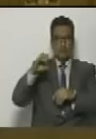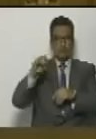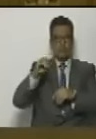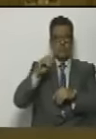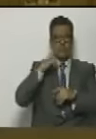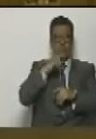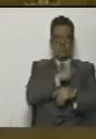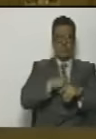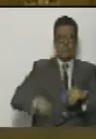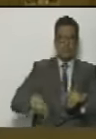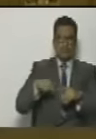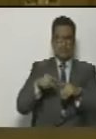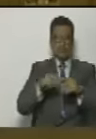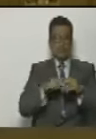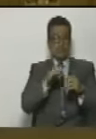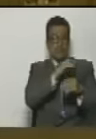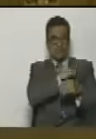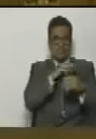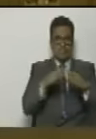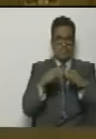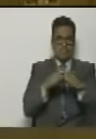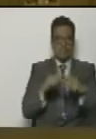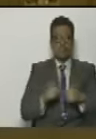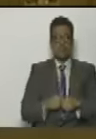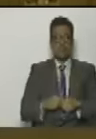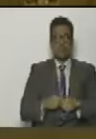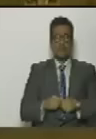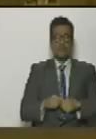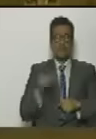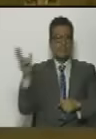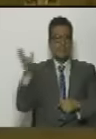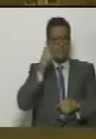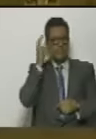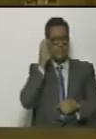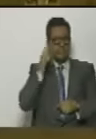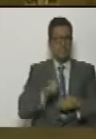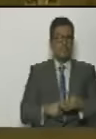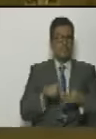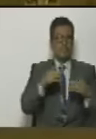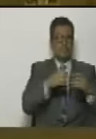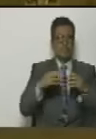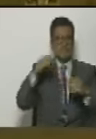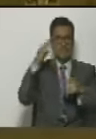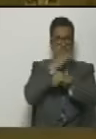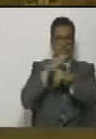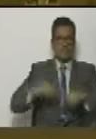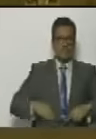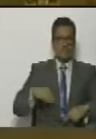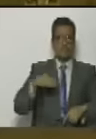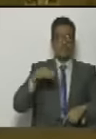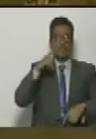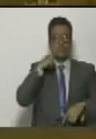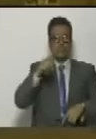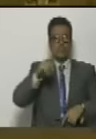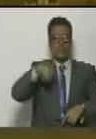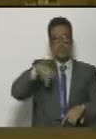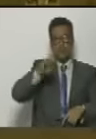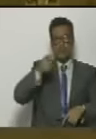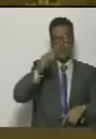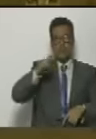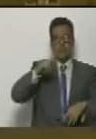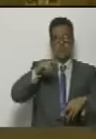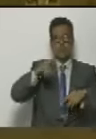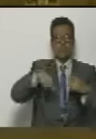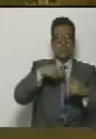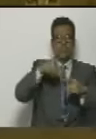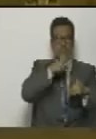fue presidente de la Junta Patriótica, que luchó contra el régimen del general Marcos Pérez Jiménez en la